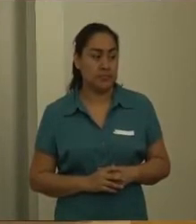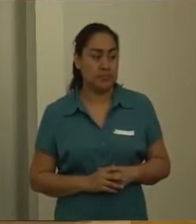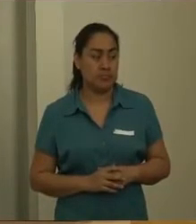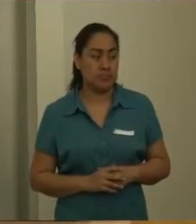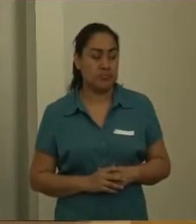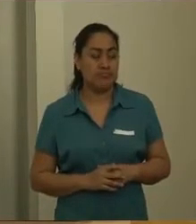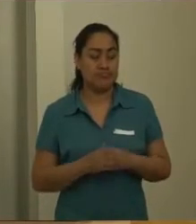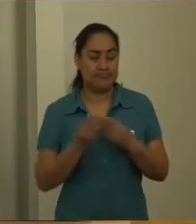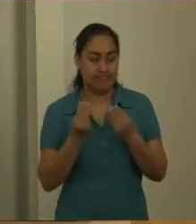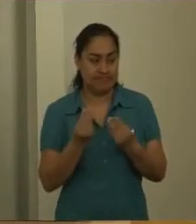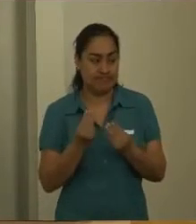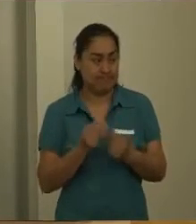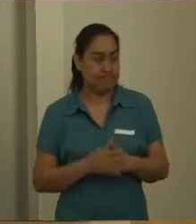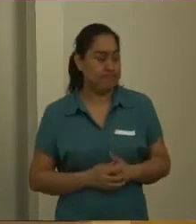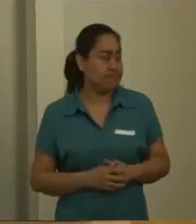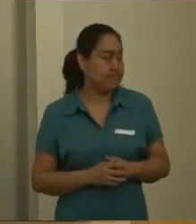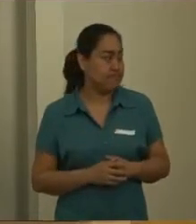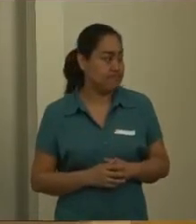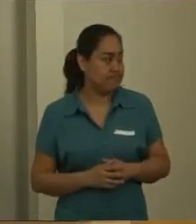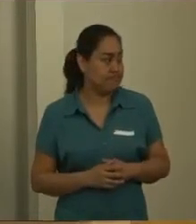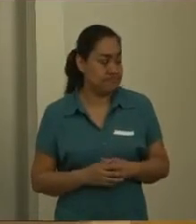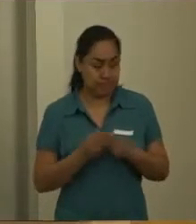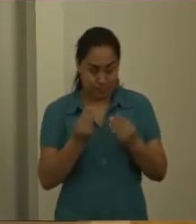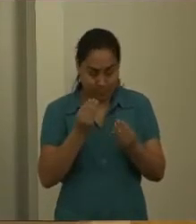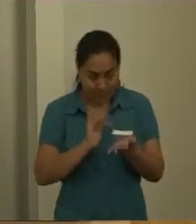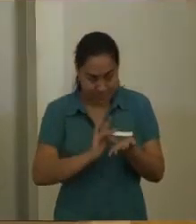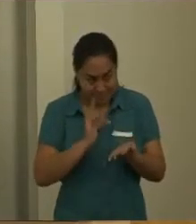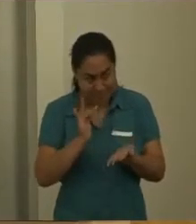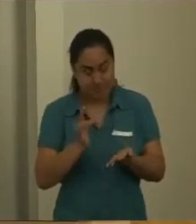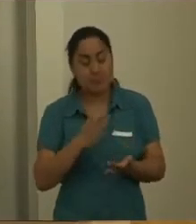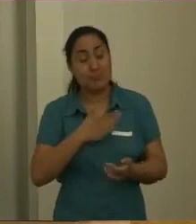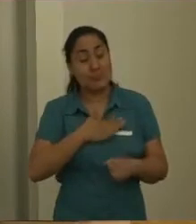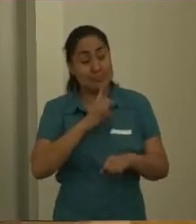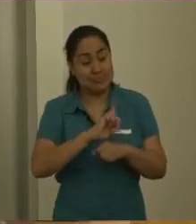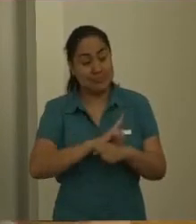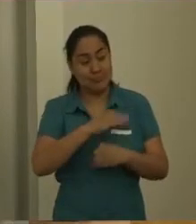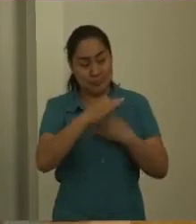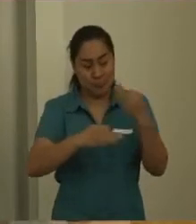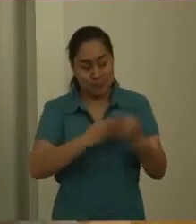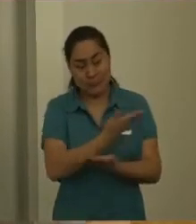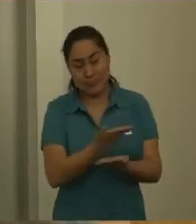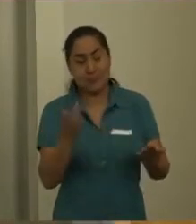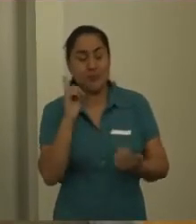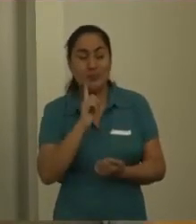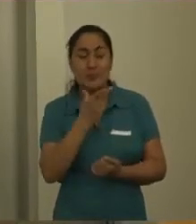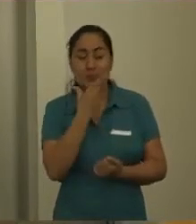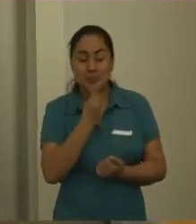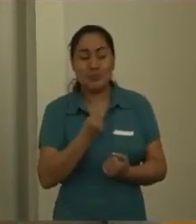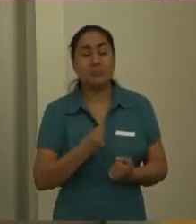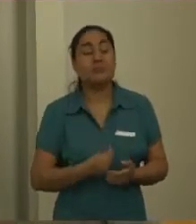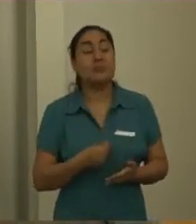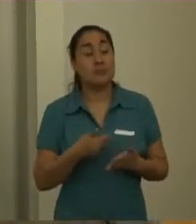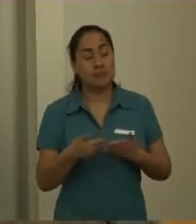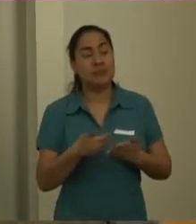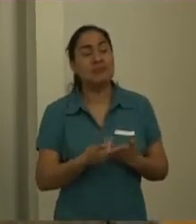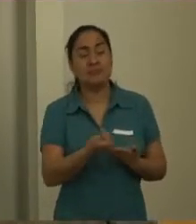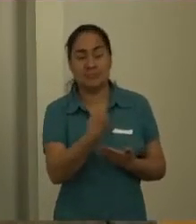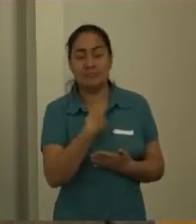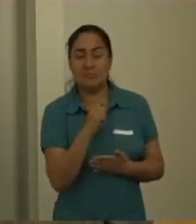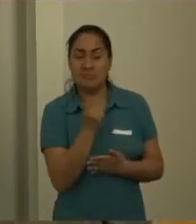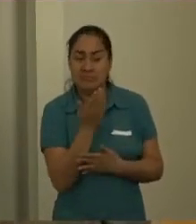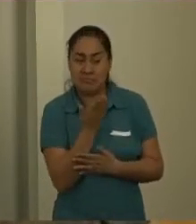muchas gracias muchas gracias muy buenos días a todas y todos me pidieron una